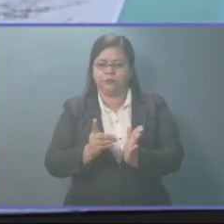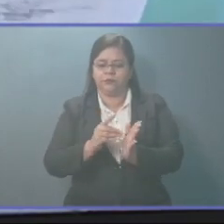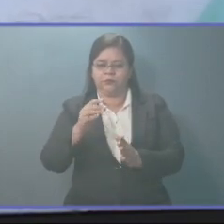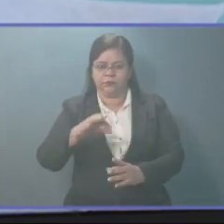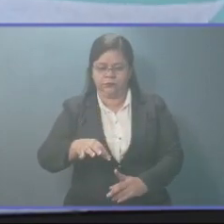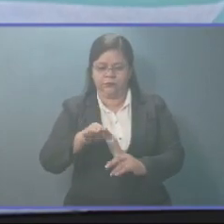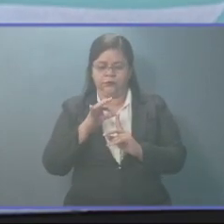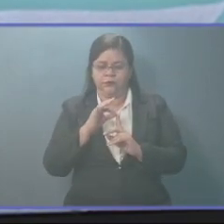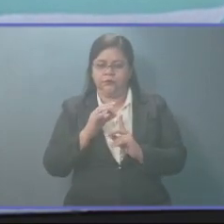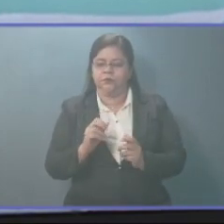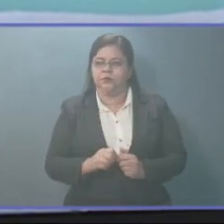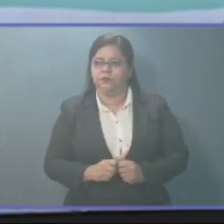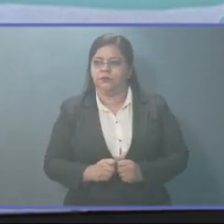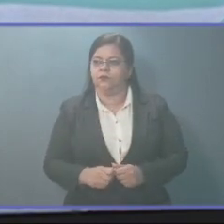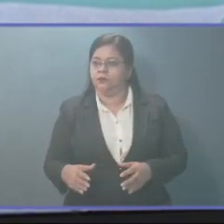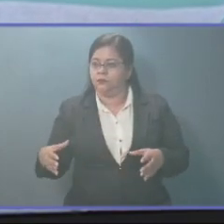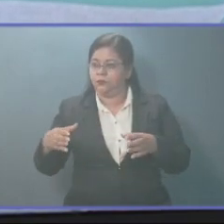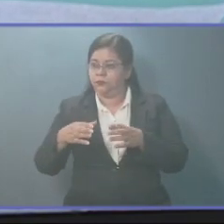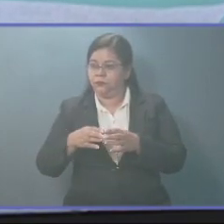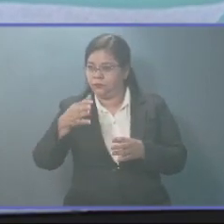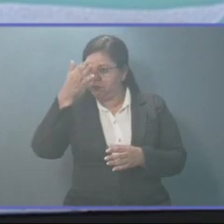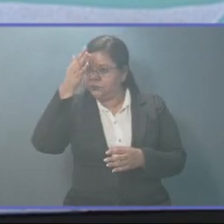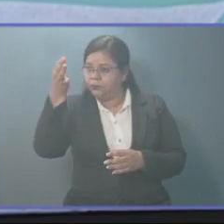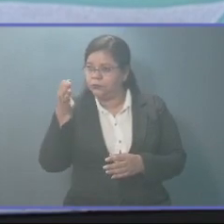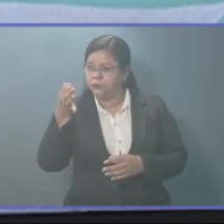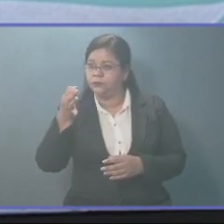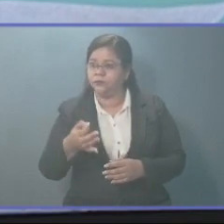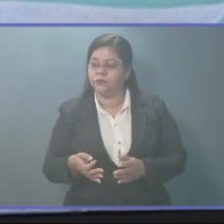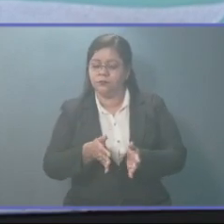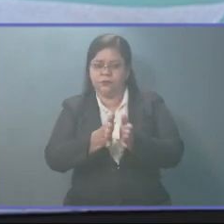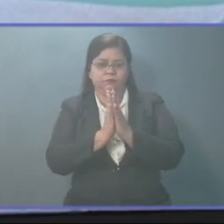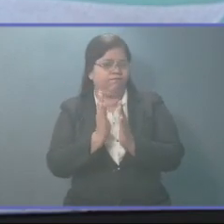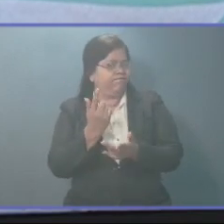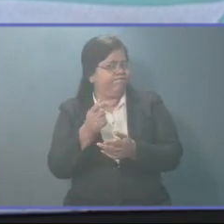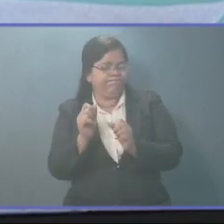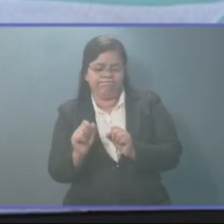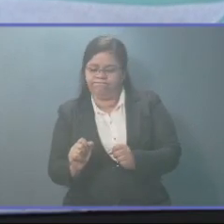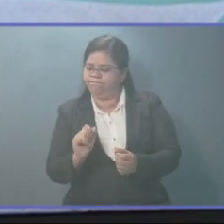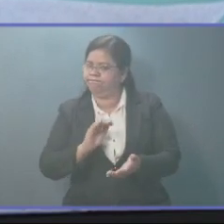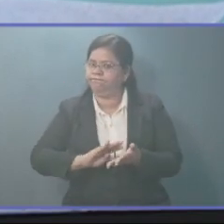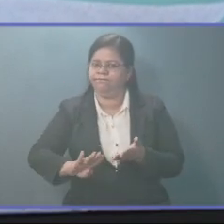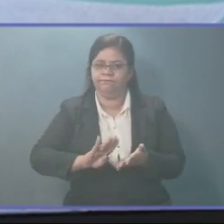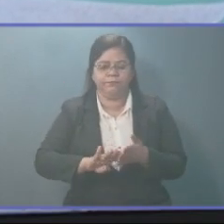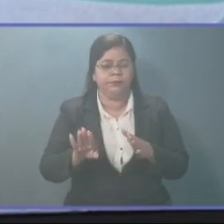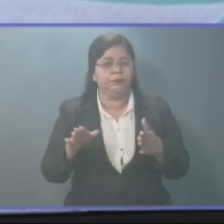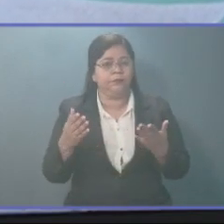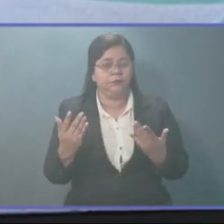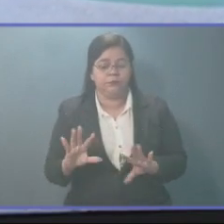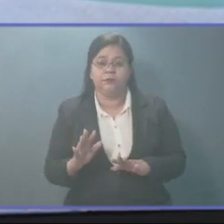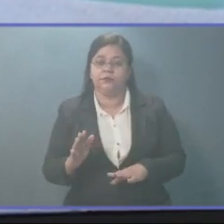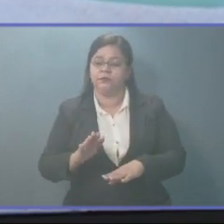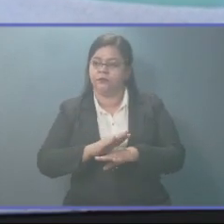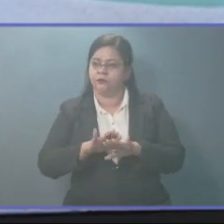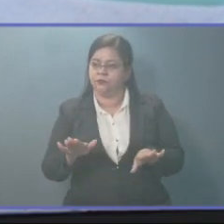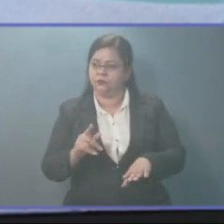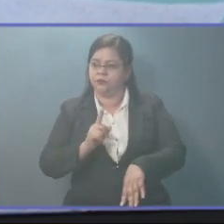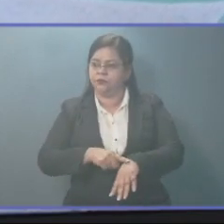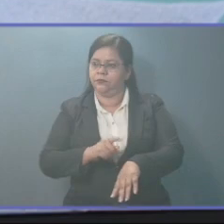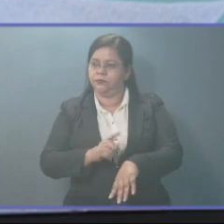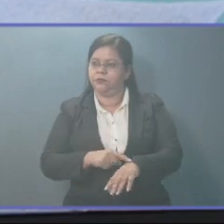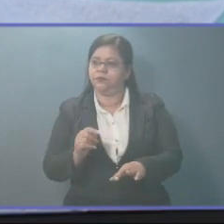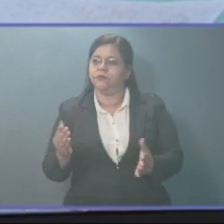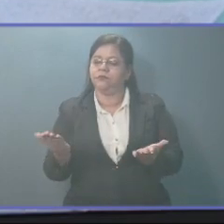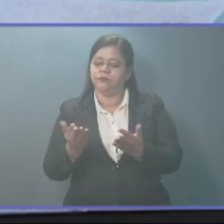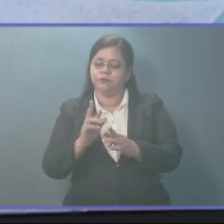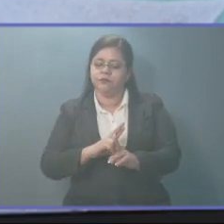Asamblea Legislativa. La Comisión estima que dicha petición no es procedente, puesto que ya finalizó el plazo para realizar